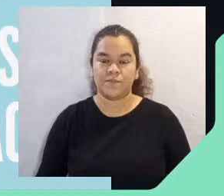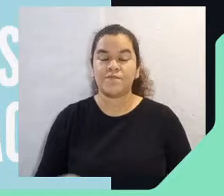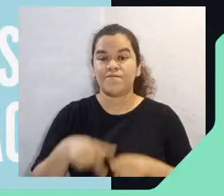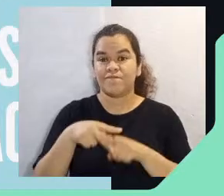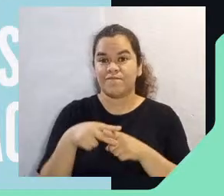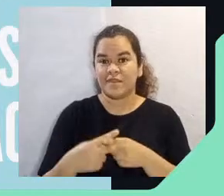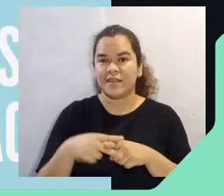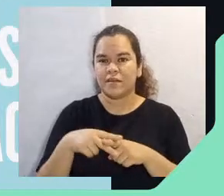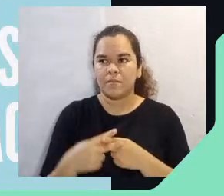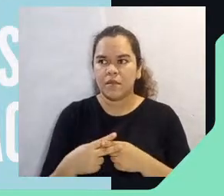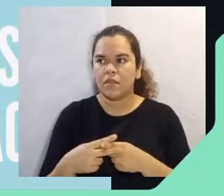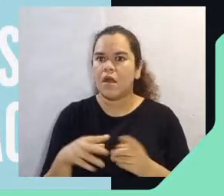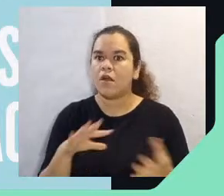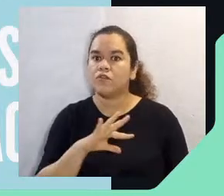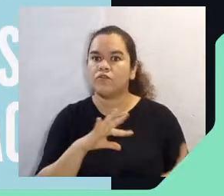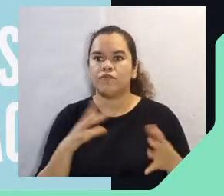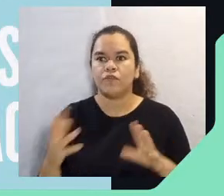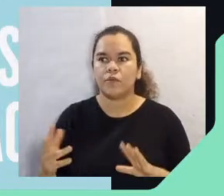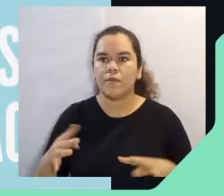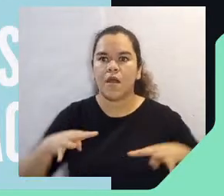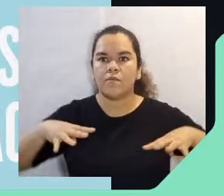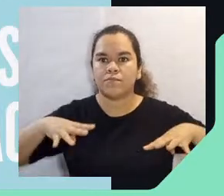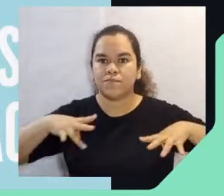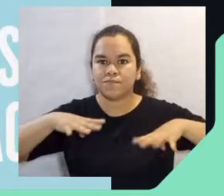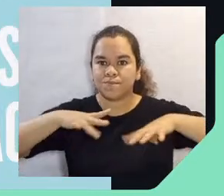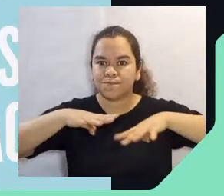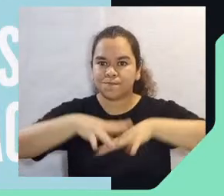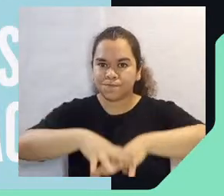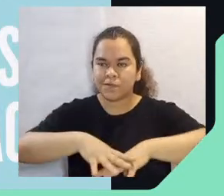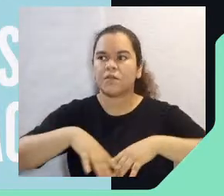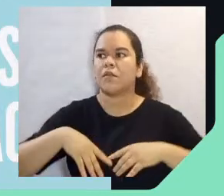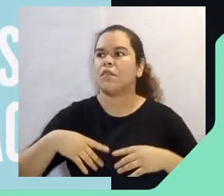infraestructuras, de redes, de sistemas operativos,